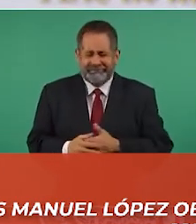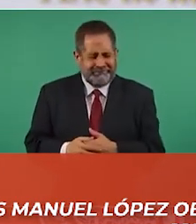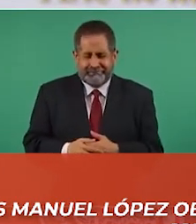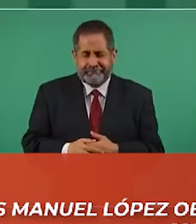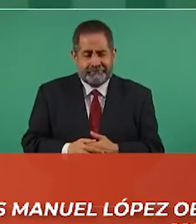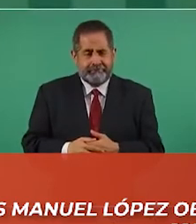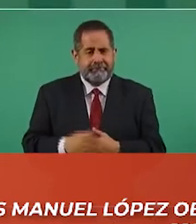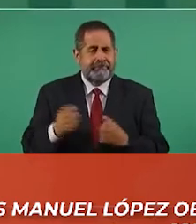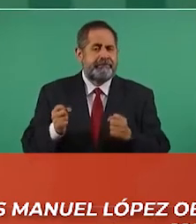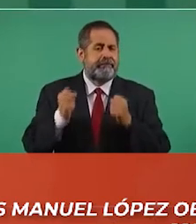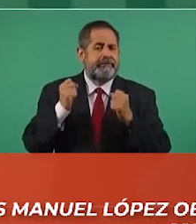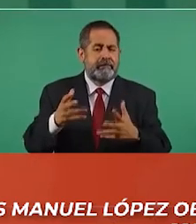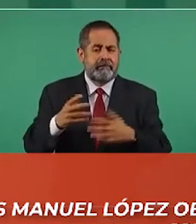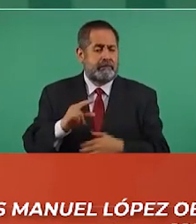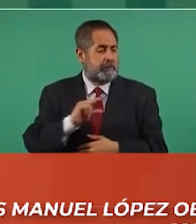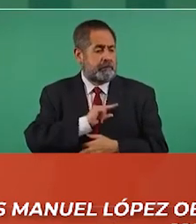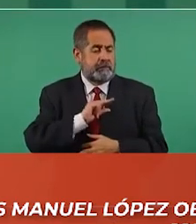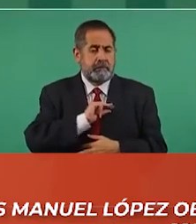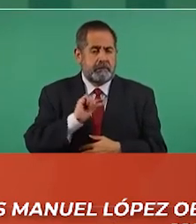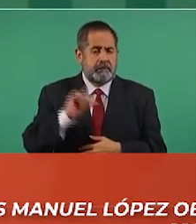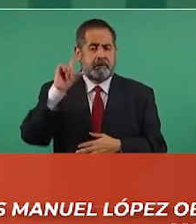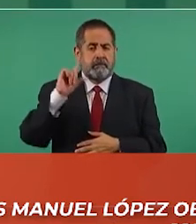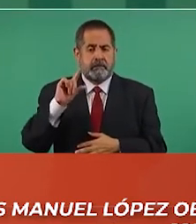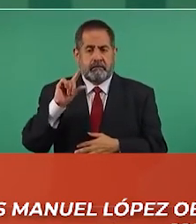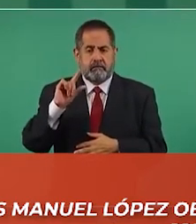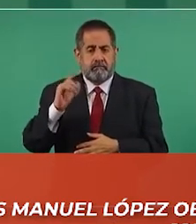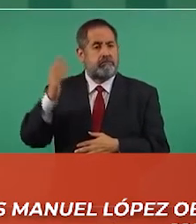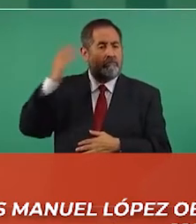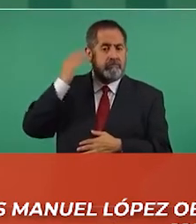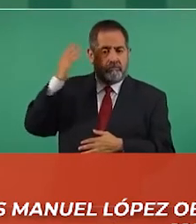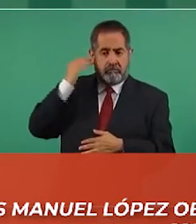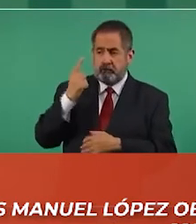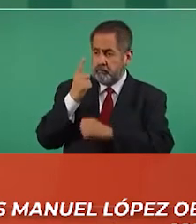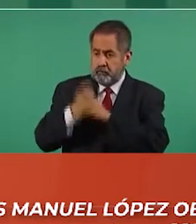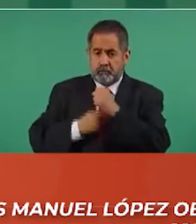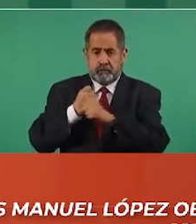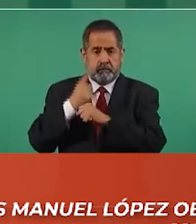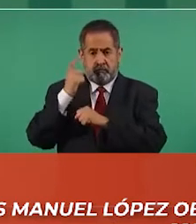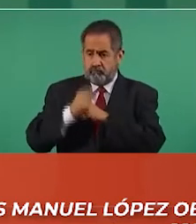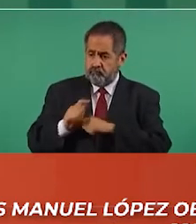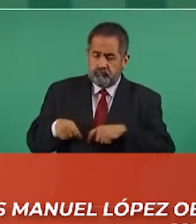¿Cuántos especialistas se promovían cada año?